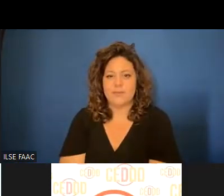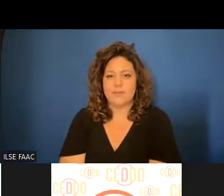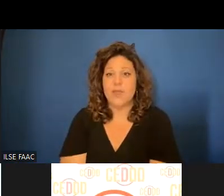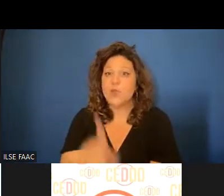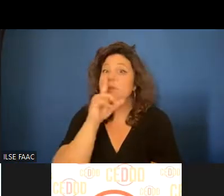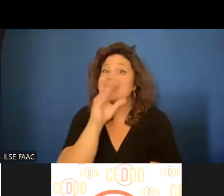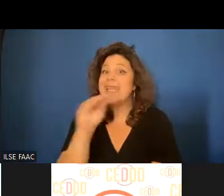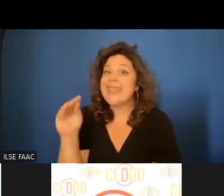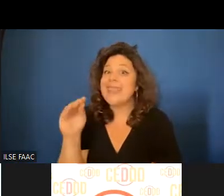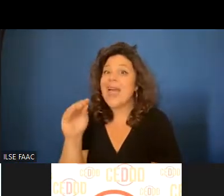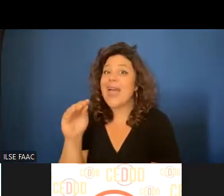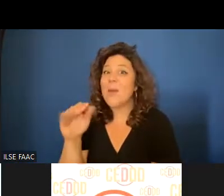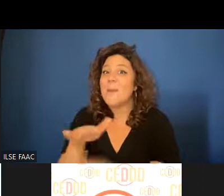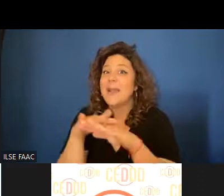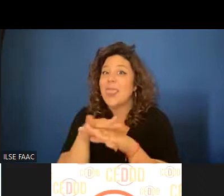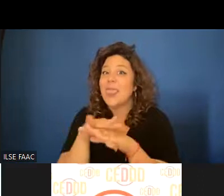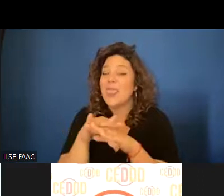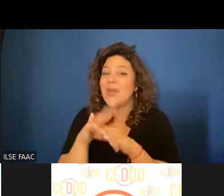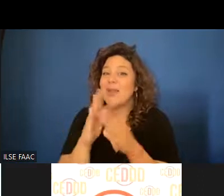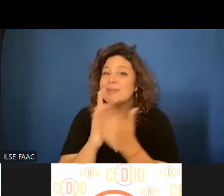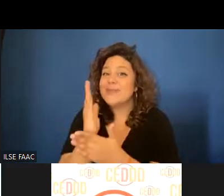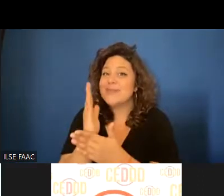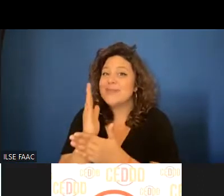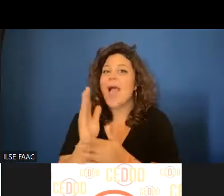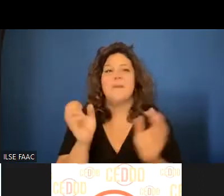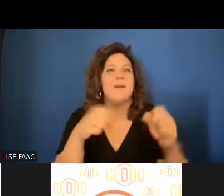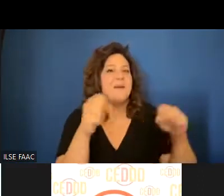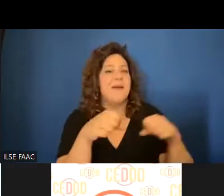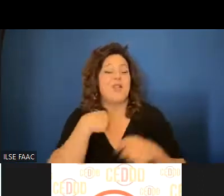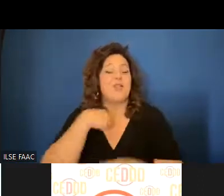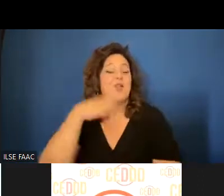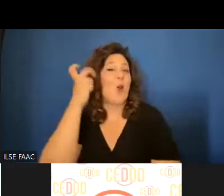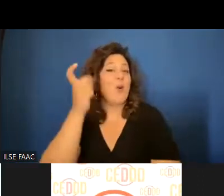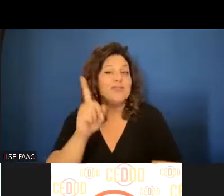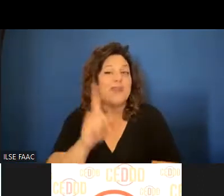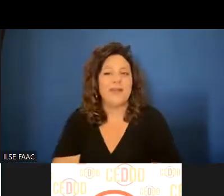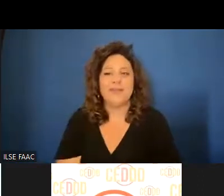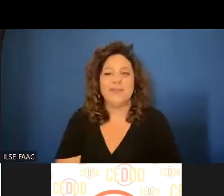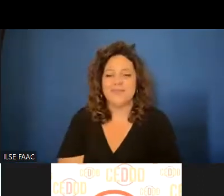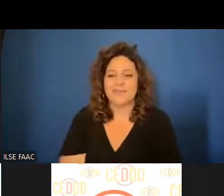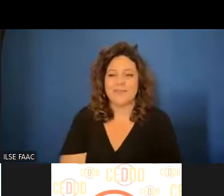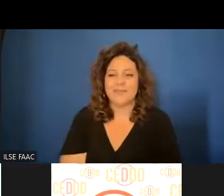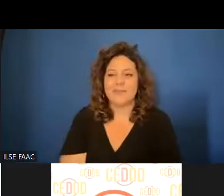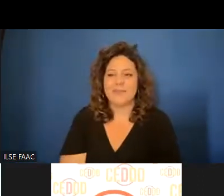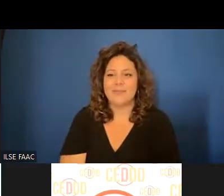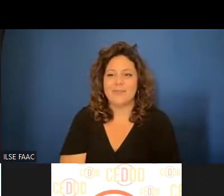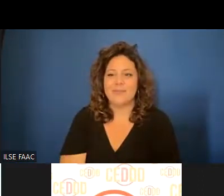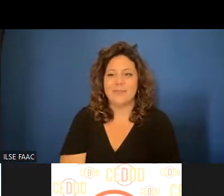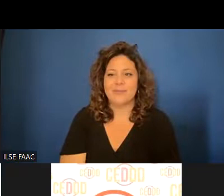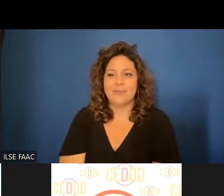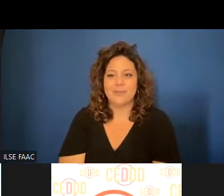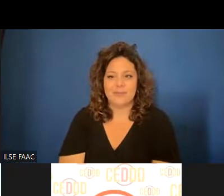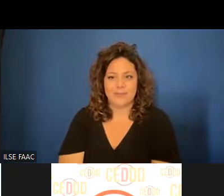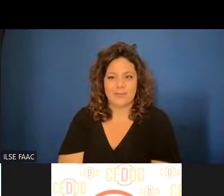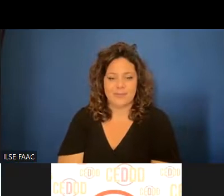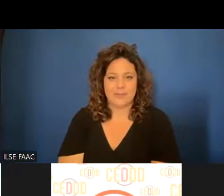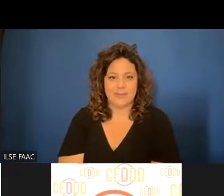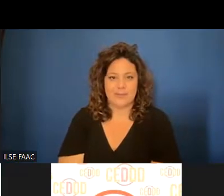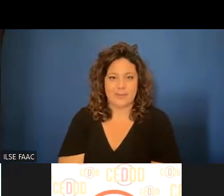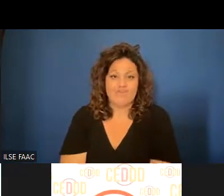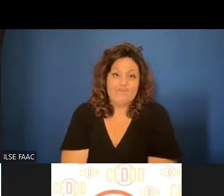tiene. Pues que creo que muchos de los conceptos que contempla son de nuevo cuño, no